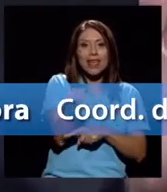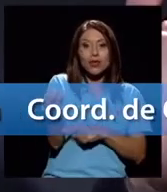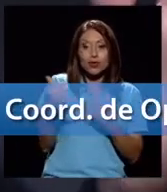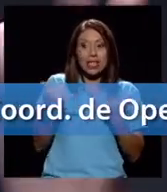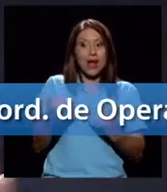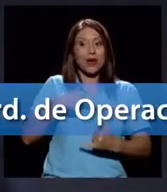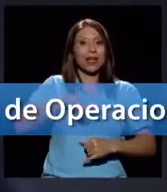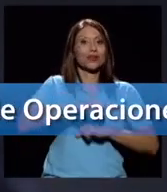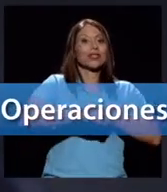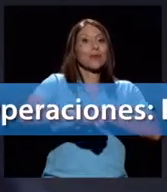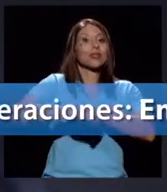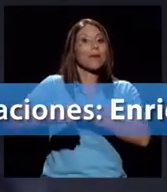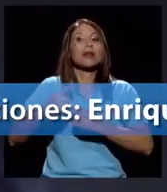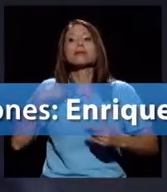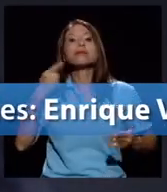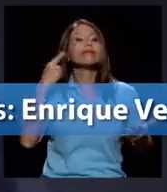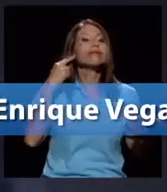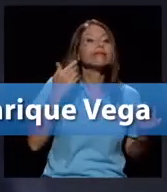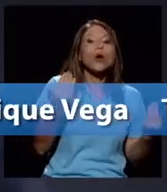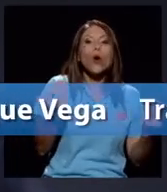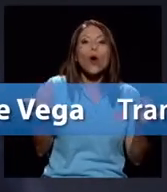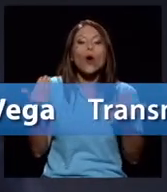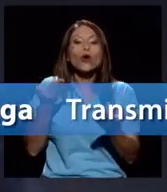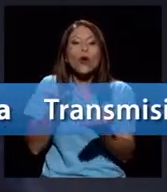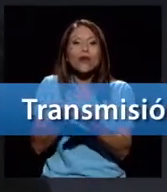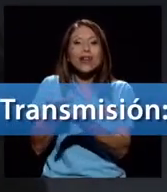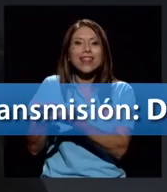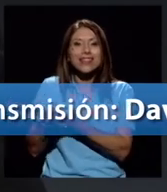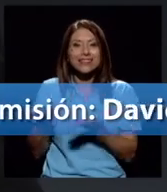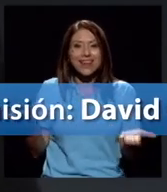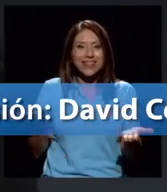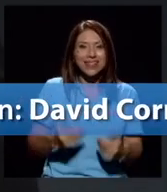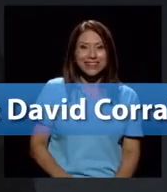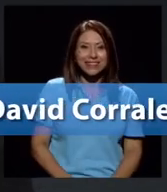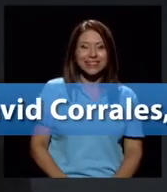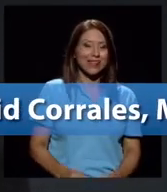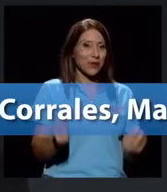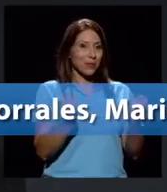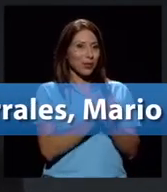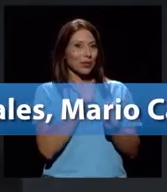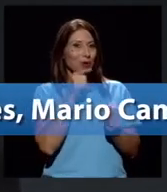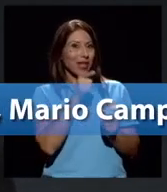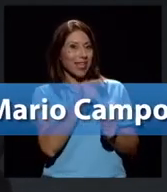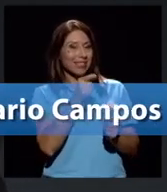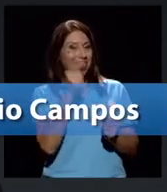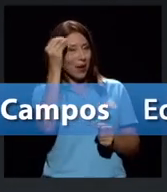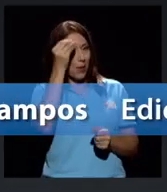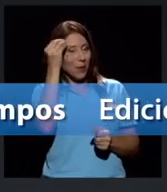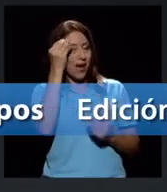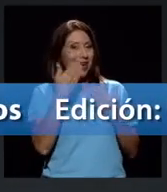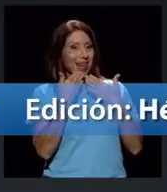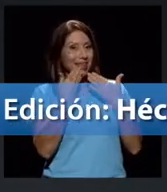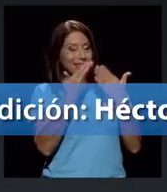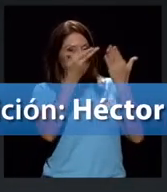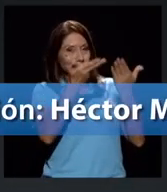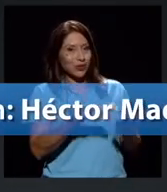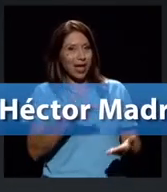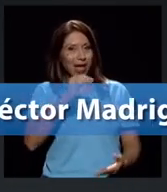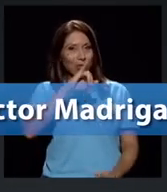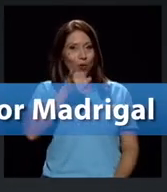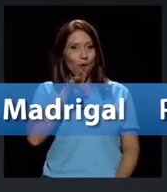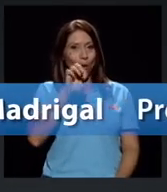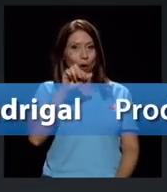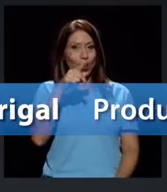algo de ofertas pues con esa consideración le agradecemos a los guardias que